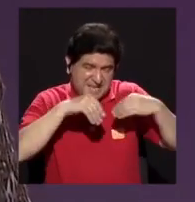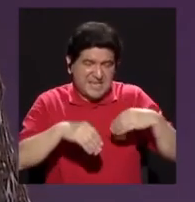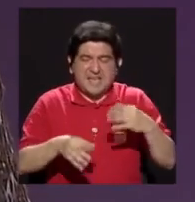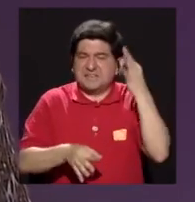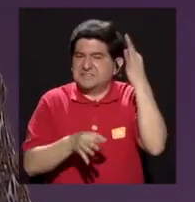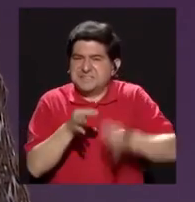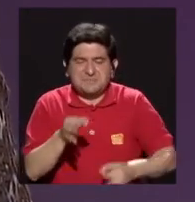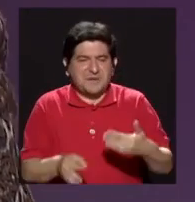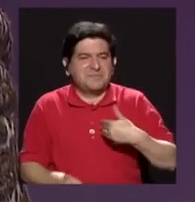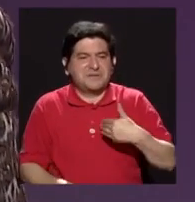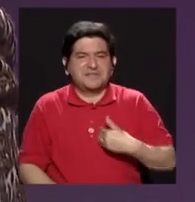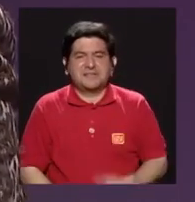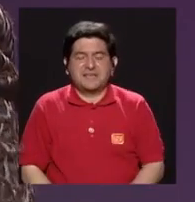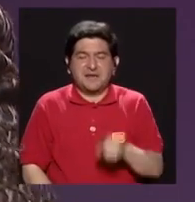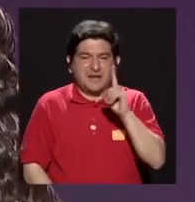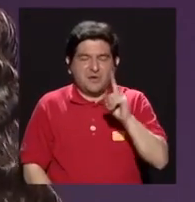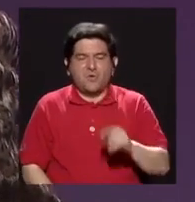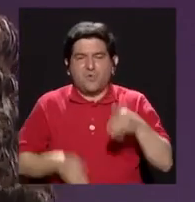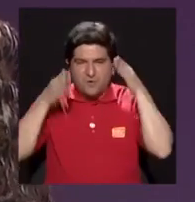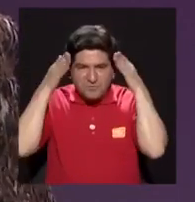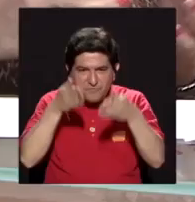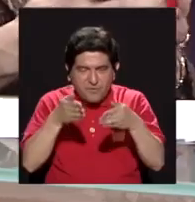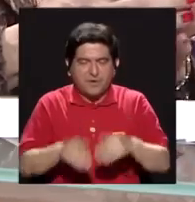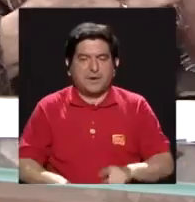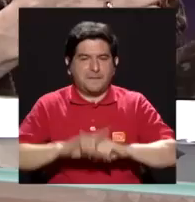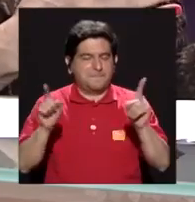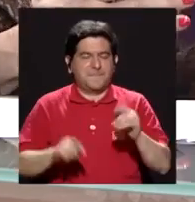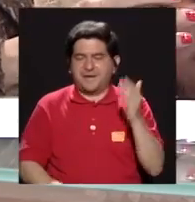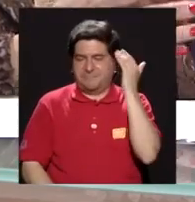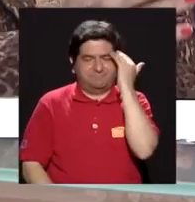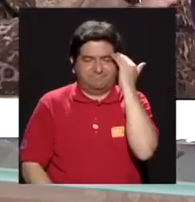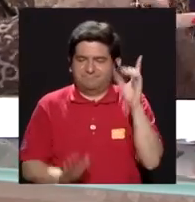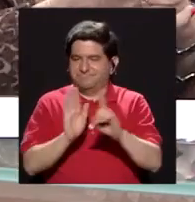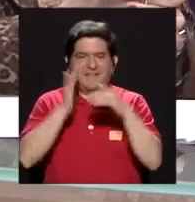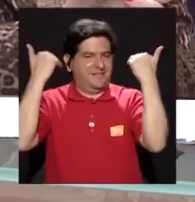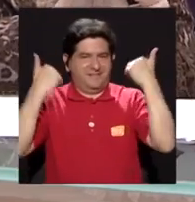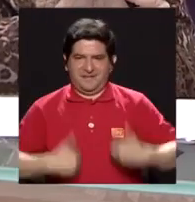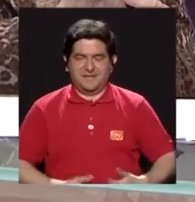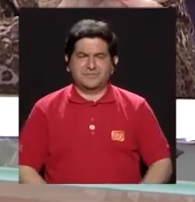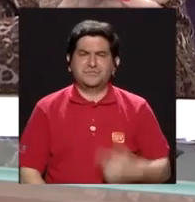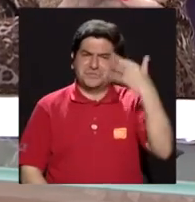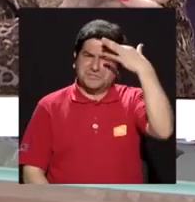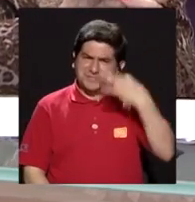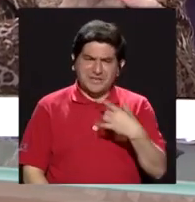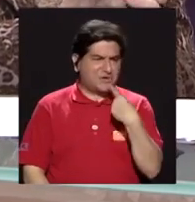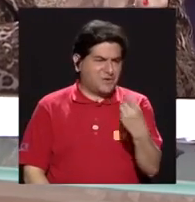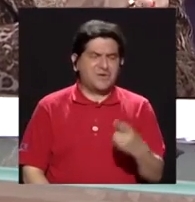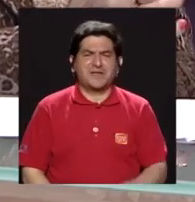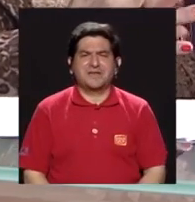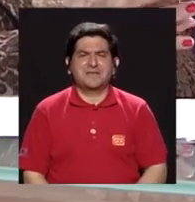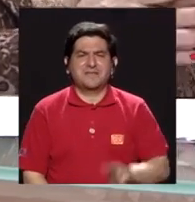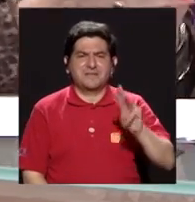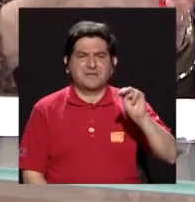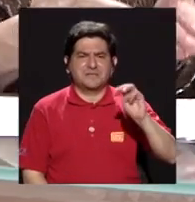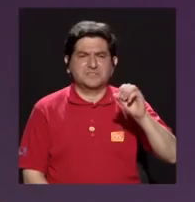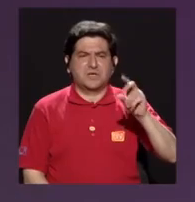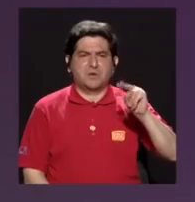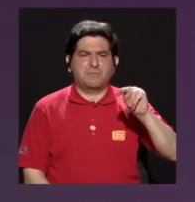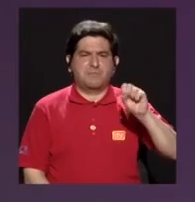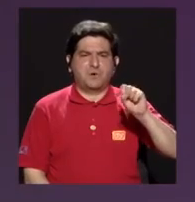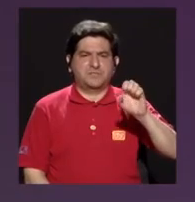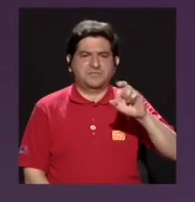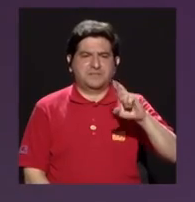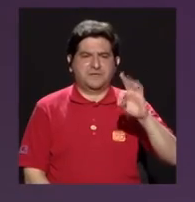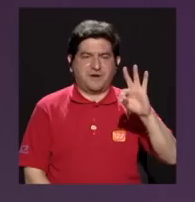sencillamente tiene este foco y no claro el tema de los derechos humanos me parece que lo que presenta concéntrate aquí es interesante una